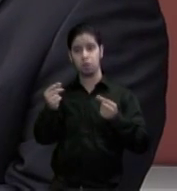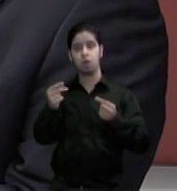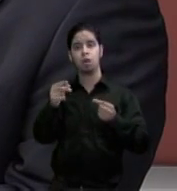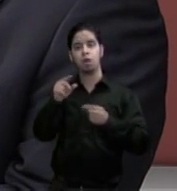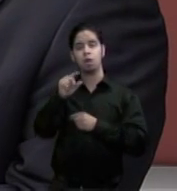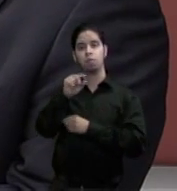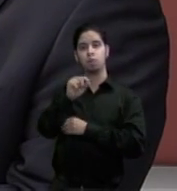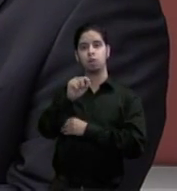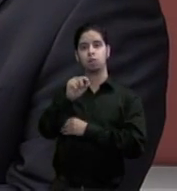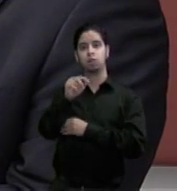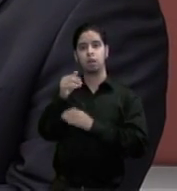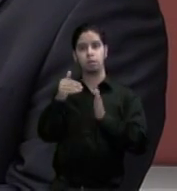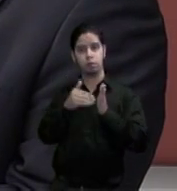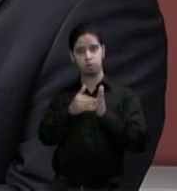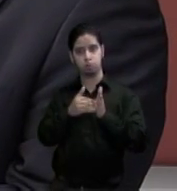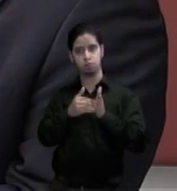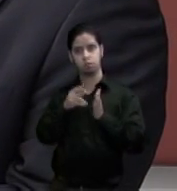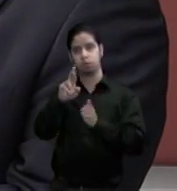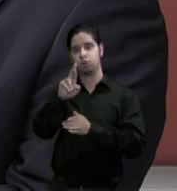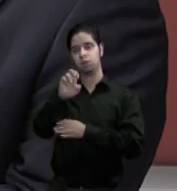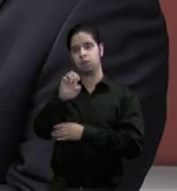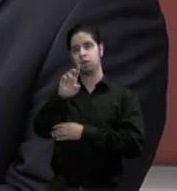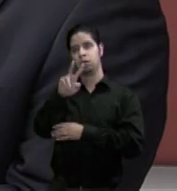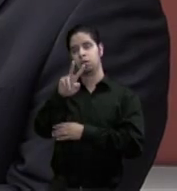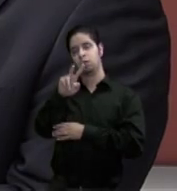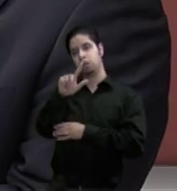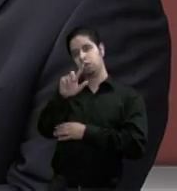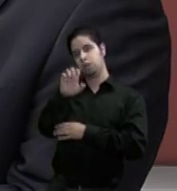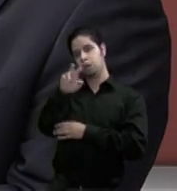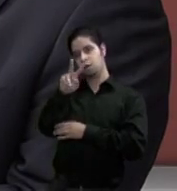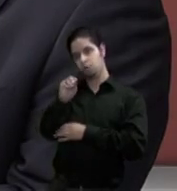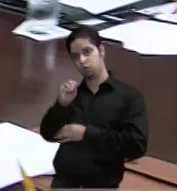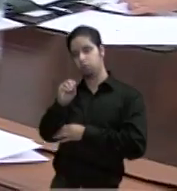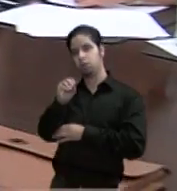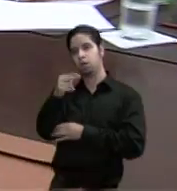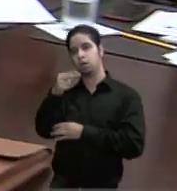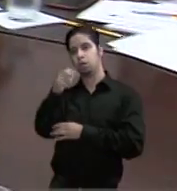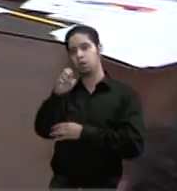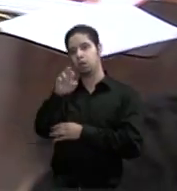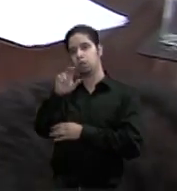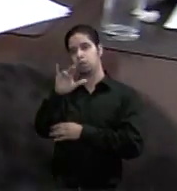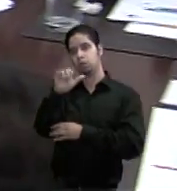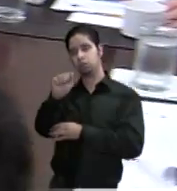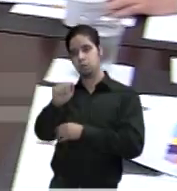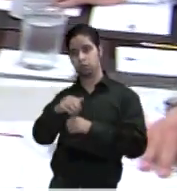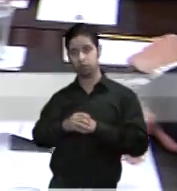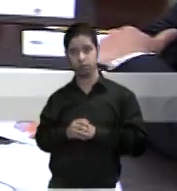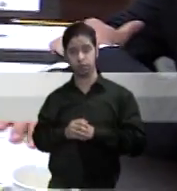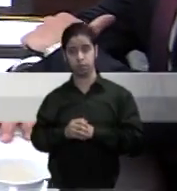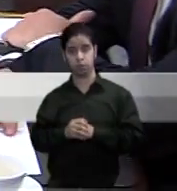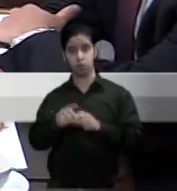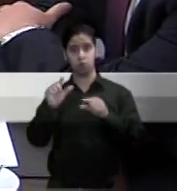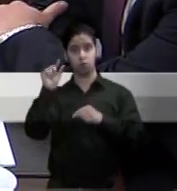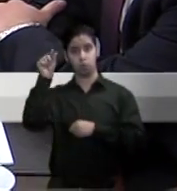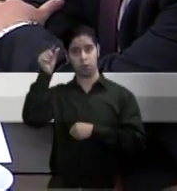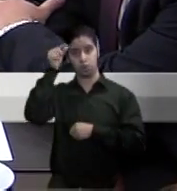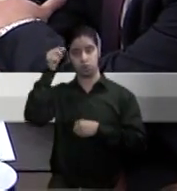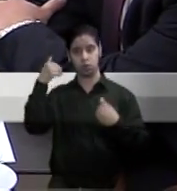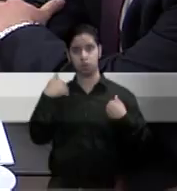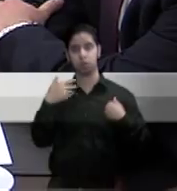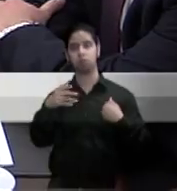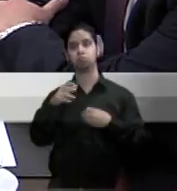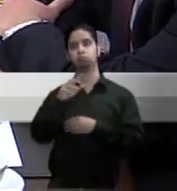relevos de herencia. Es un área de fricción bastante fuerte en el departamento. El gobierno cuenta con 125 agencias